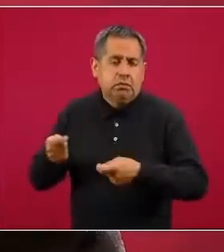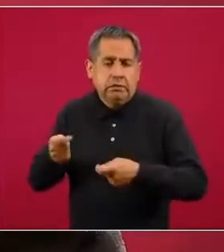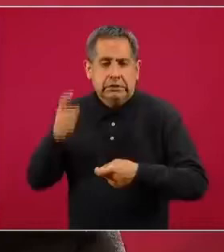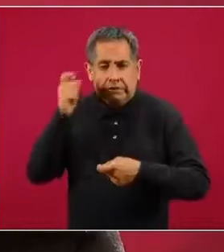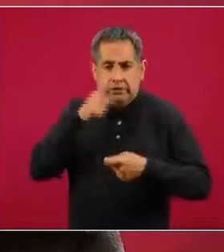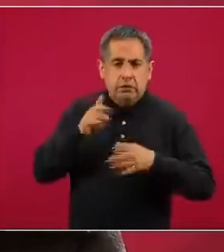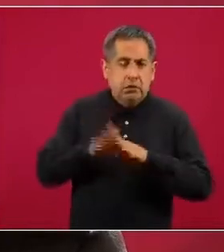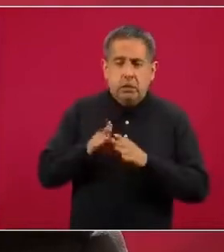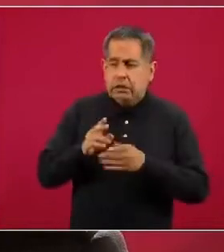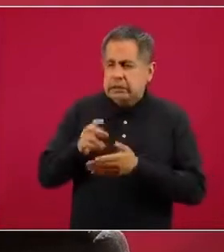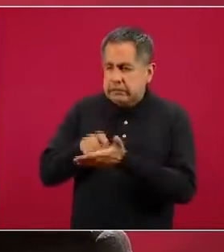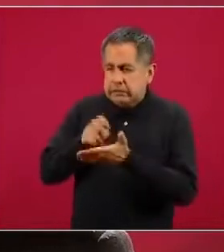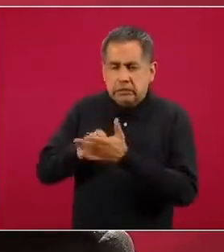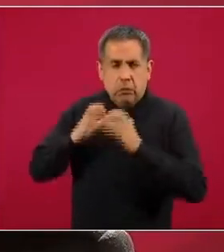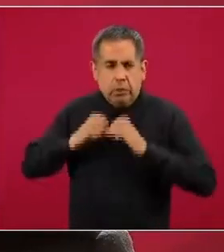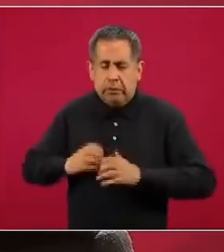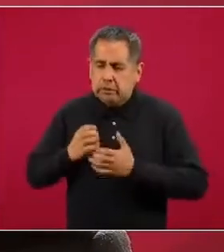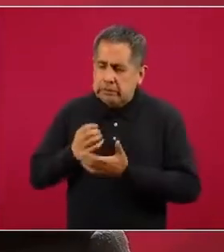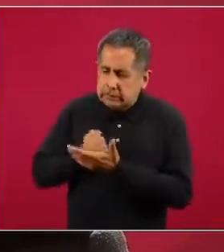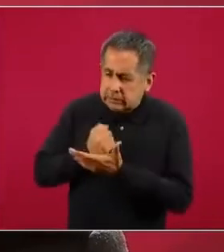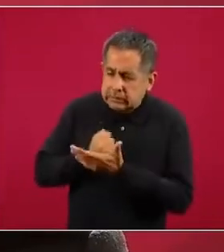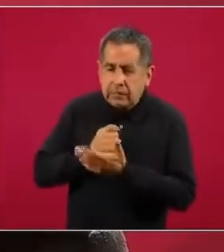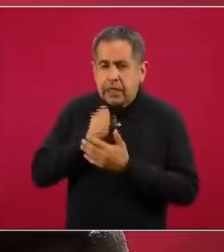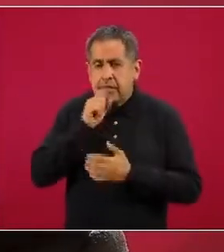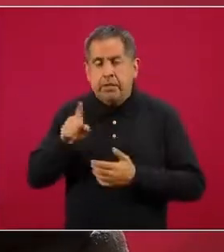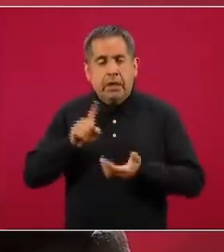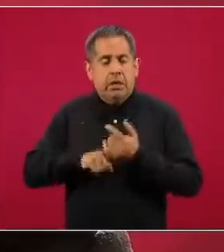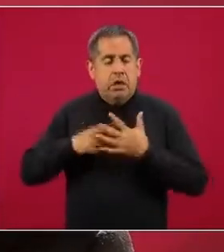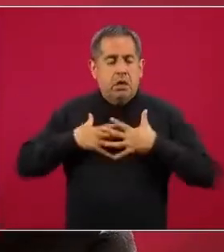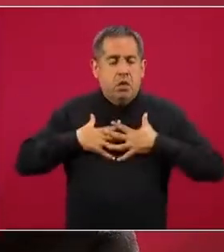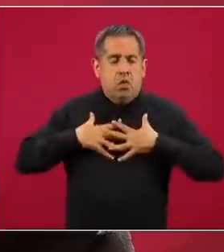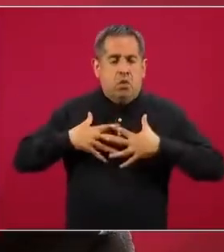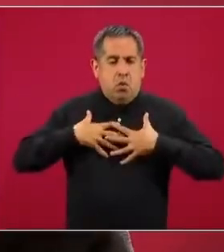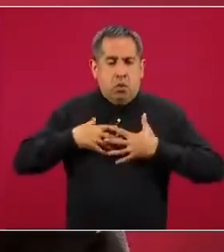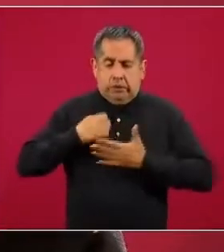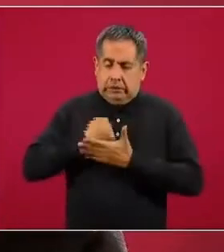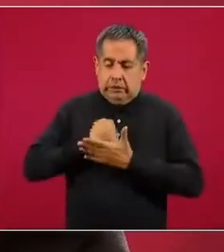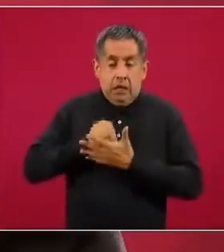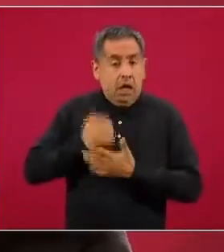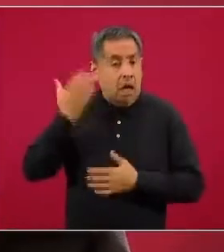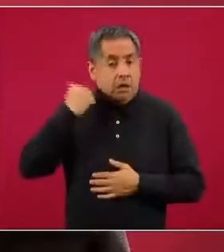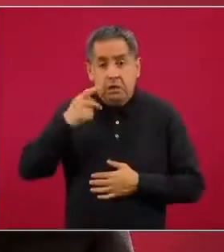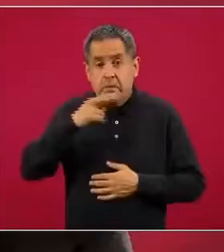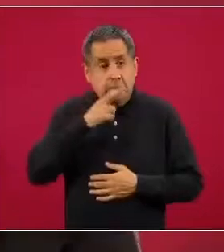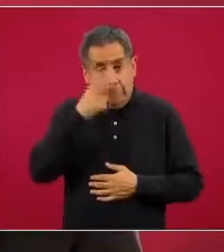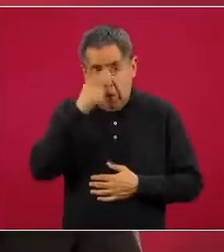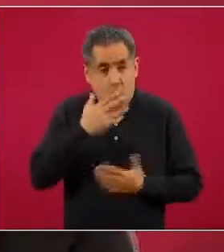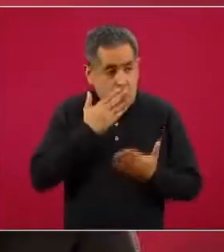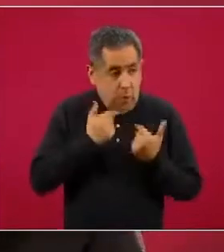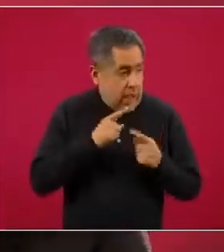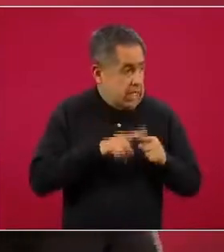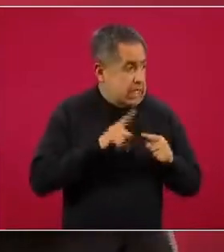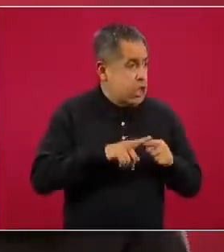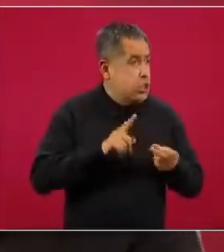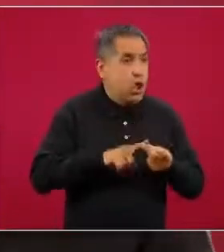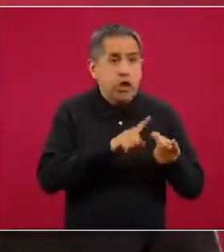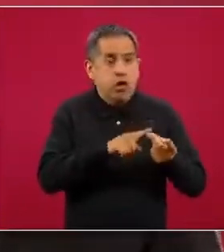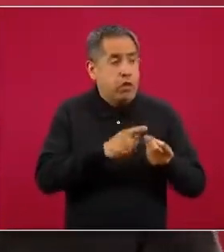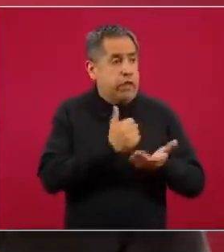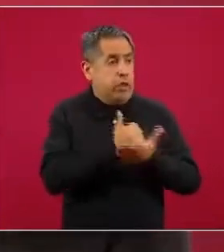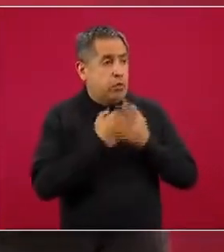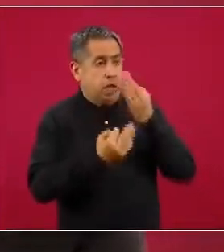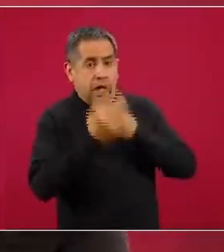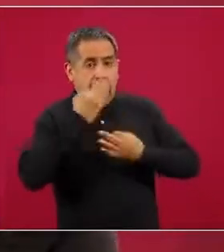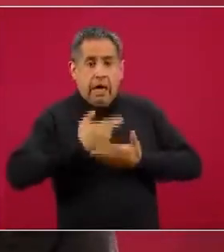en el campo de la rehabilitación física como en el campo de la rehabilitación pulmonar. México no tenía estos recursos, no tenía sencillamente